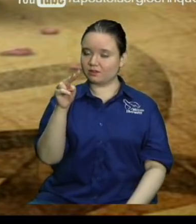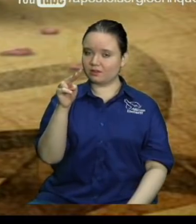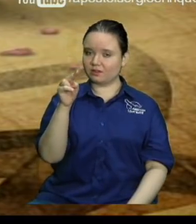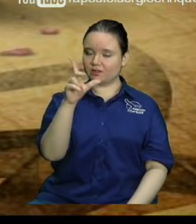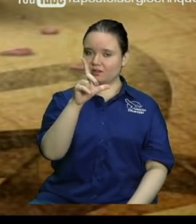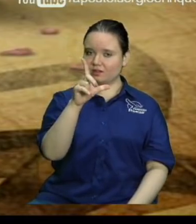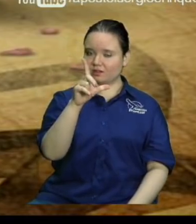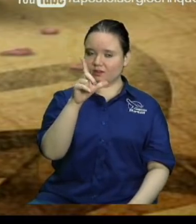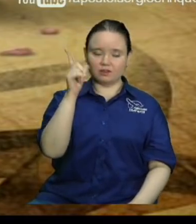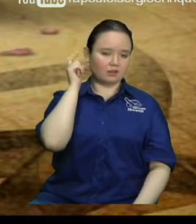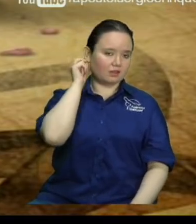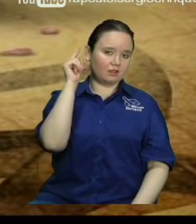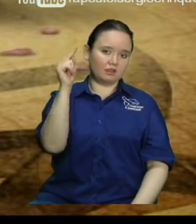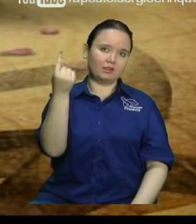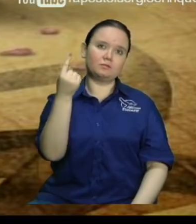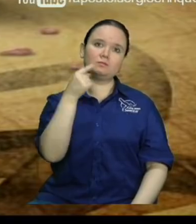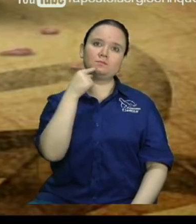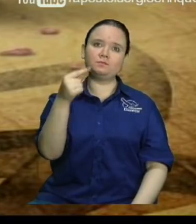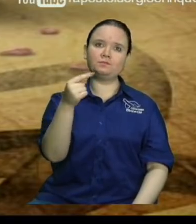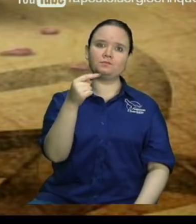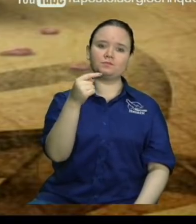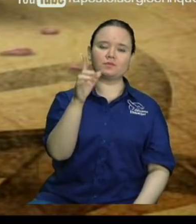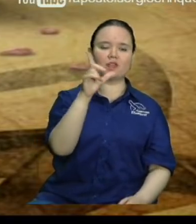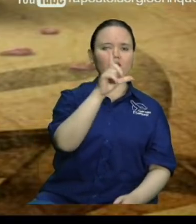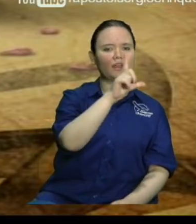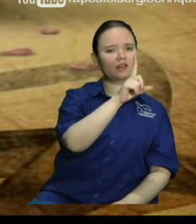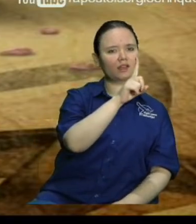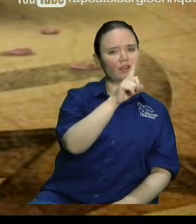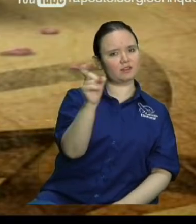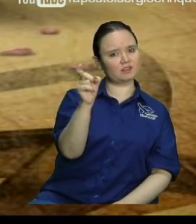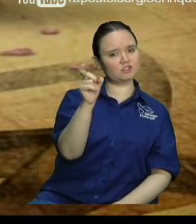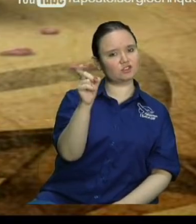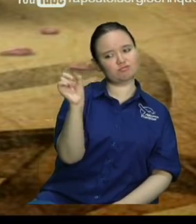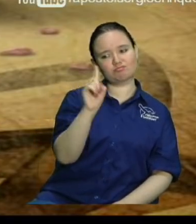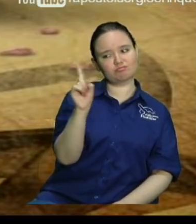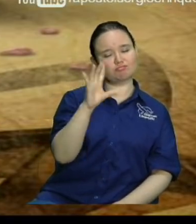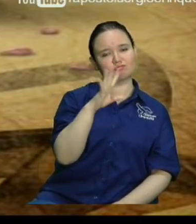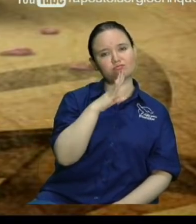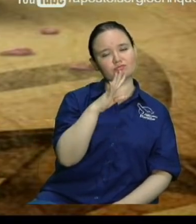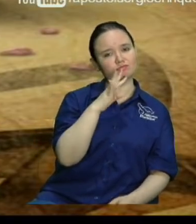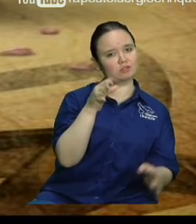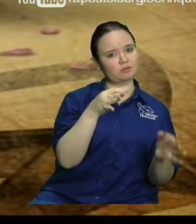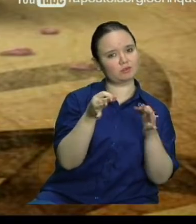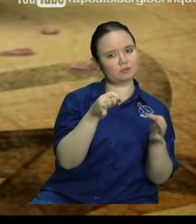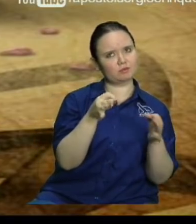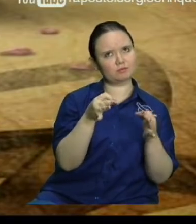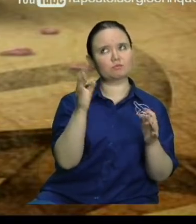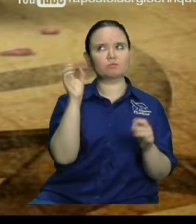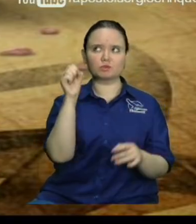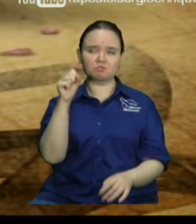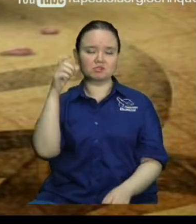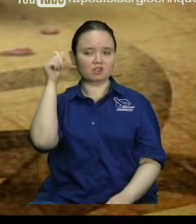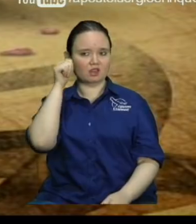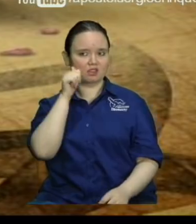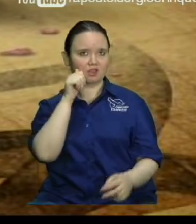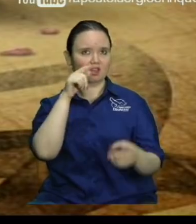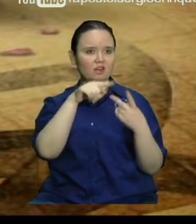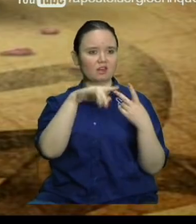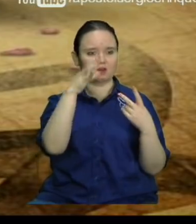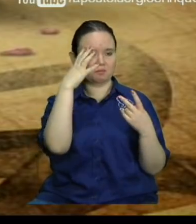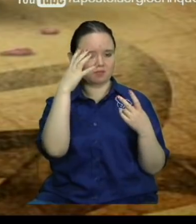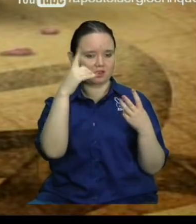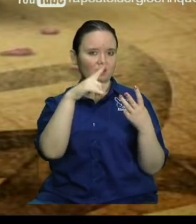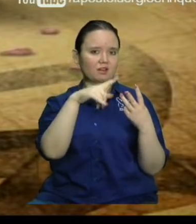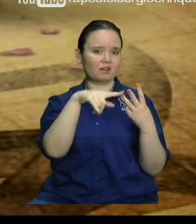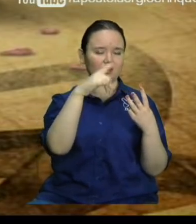generaciones casi no se habla de ellos. Bueno, se habla bastante de Adán, del pecado, la caída, de